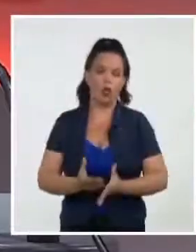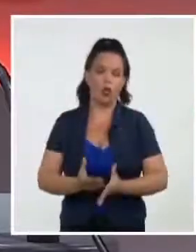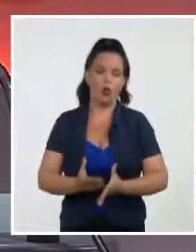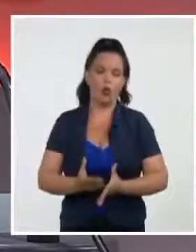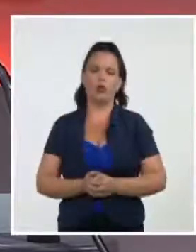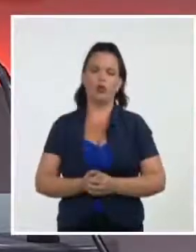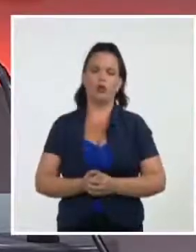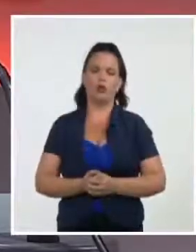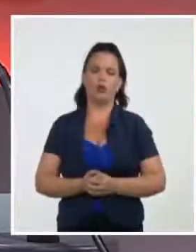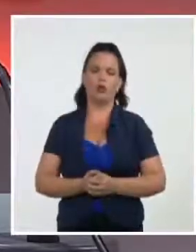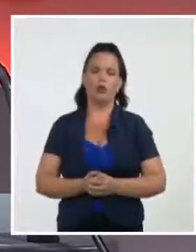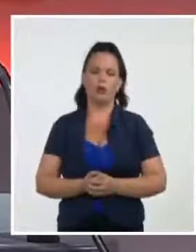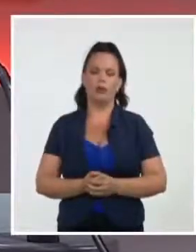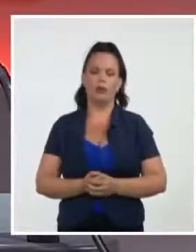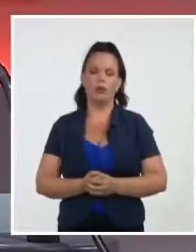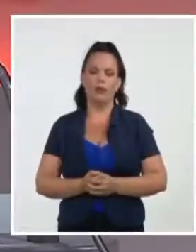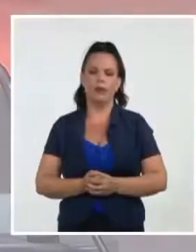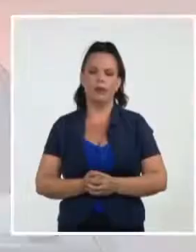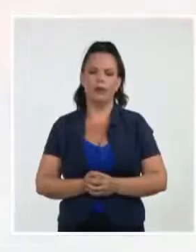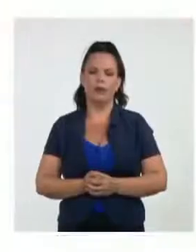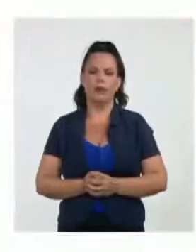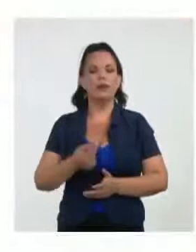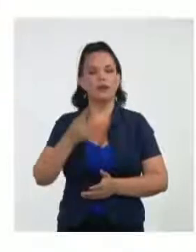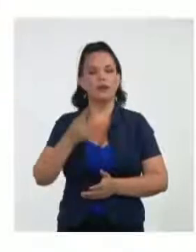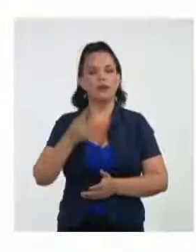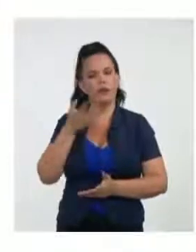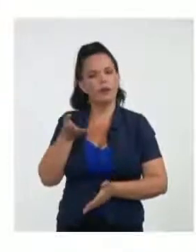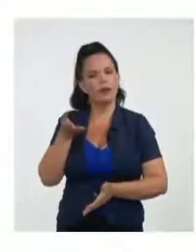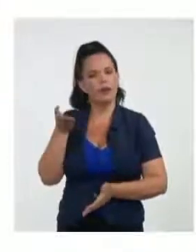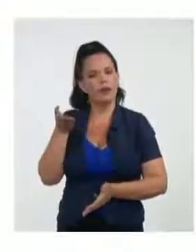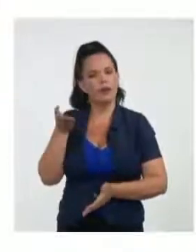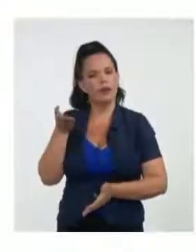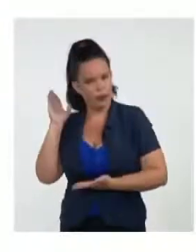meses siguientes. Pero observen que